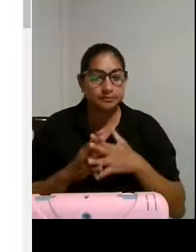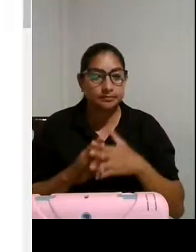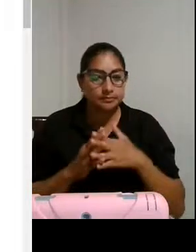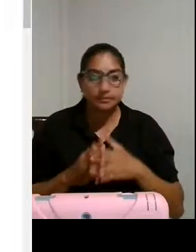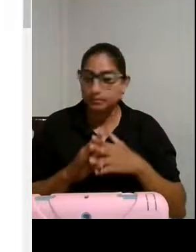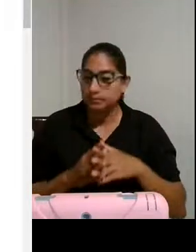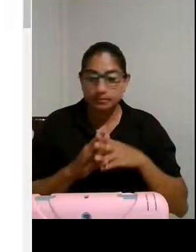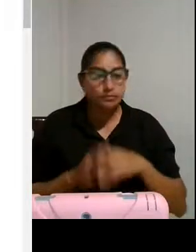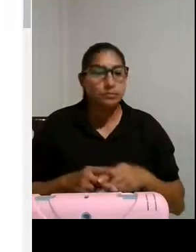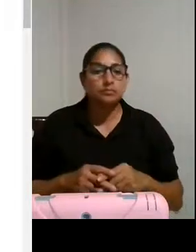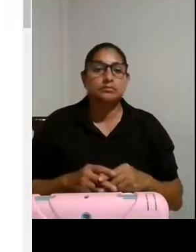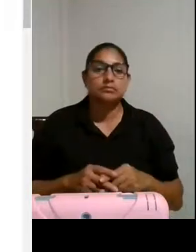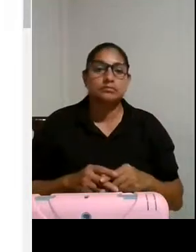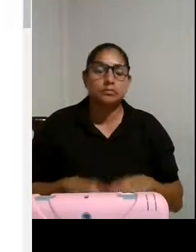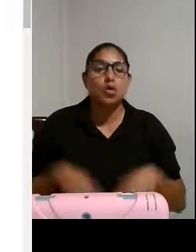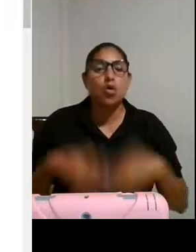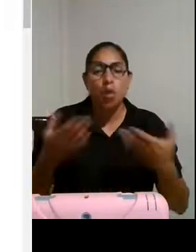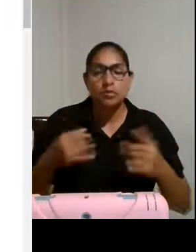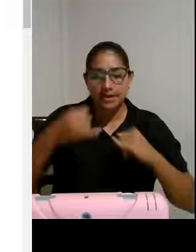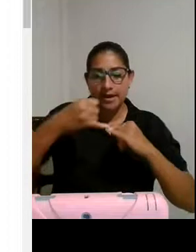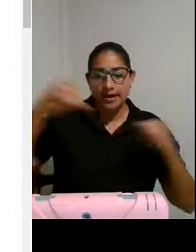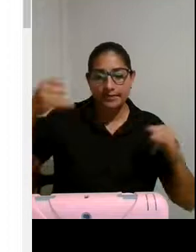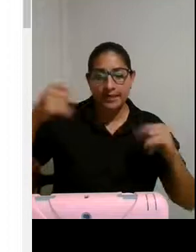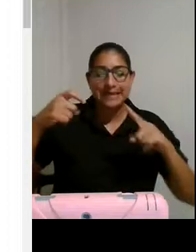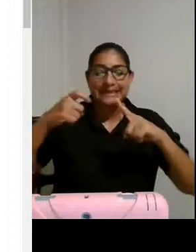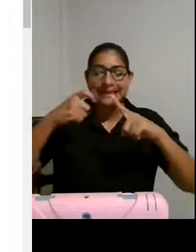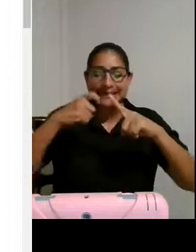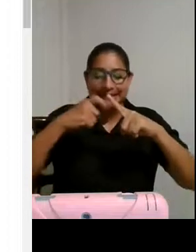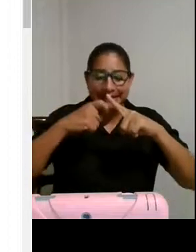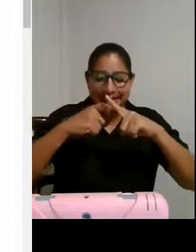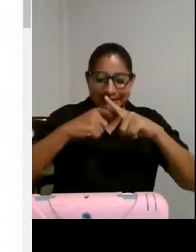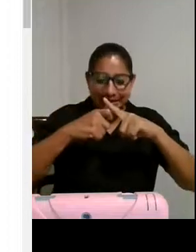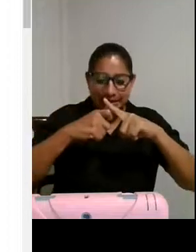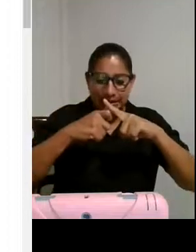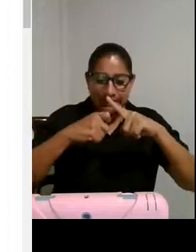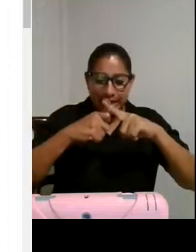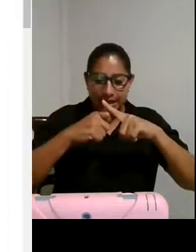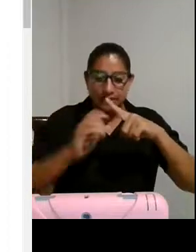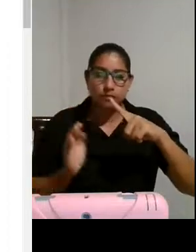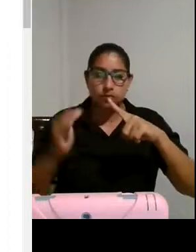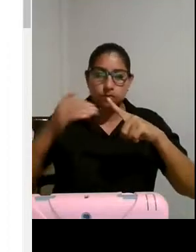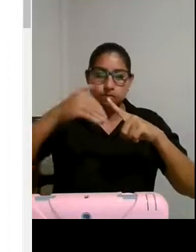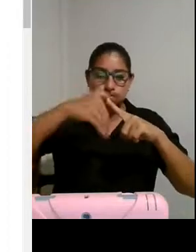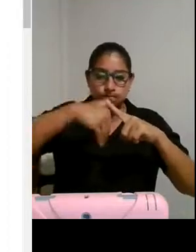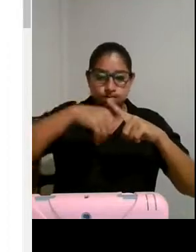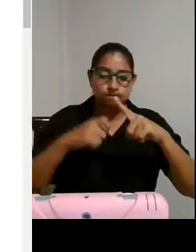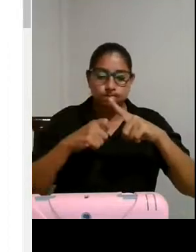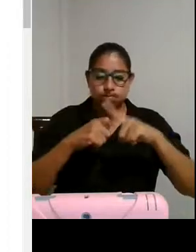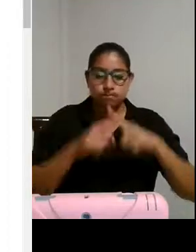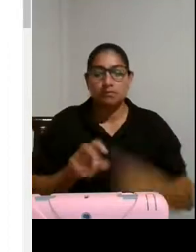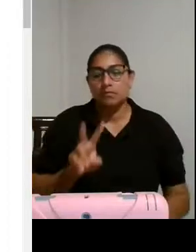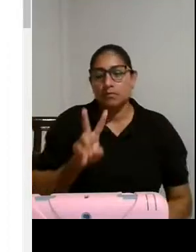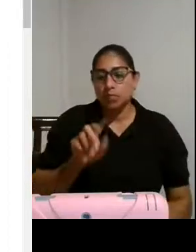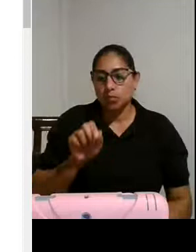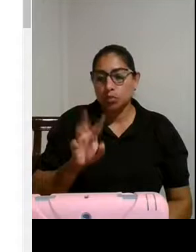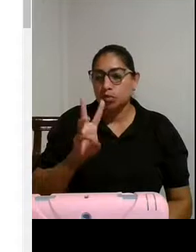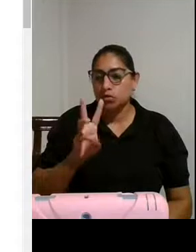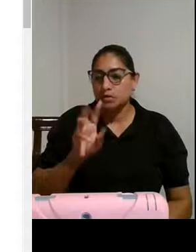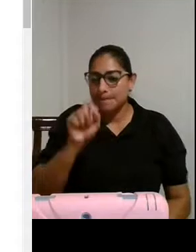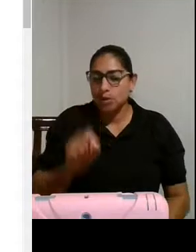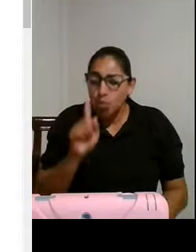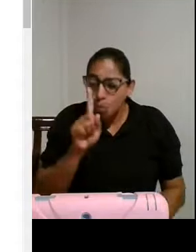determinemos la ecuación de la recta tangente a esta curva, a x3 menos x, en un punto, en